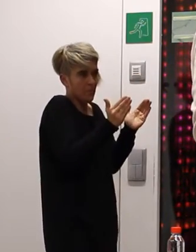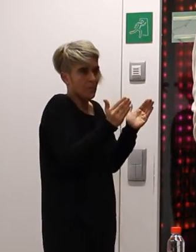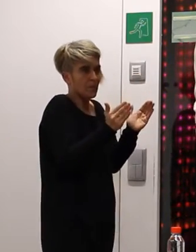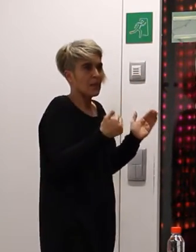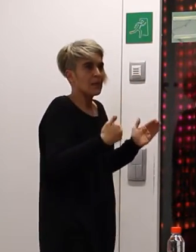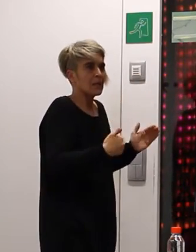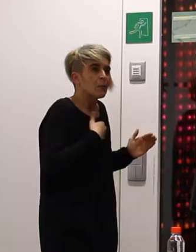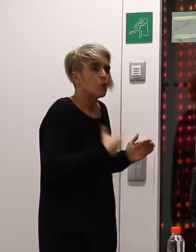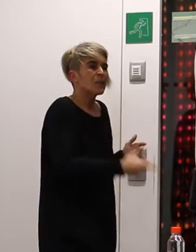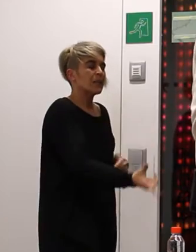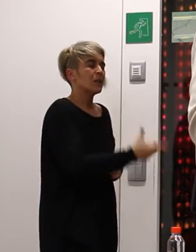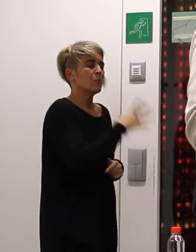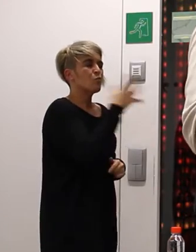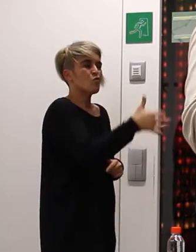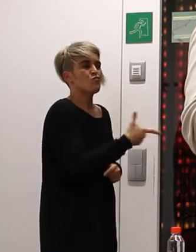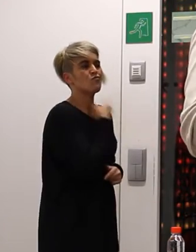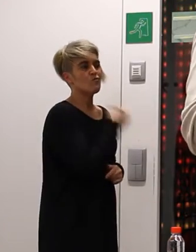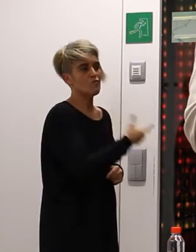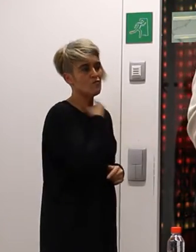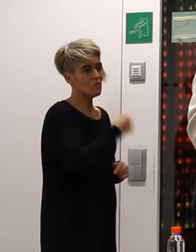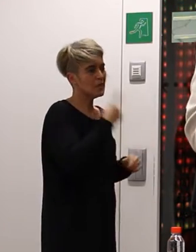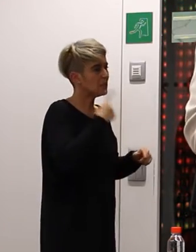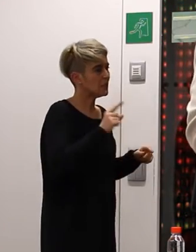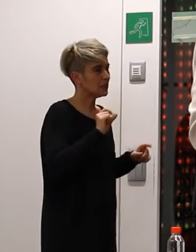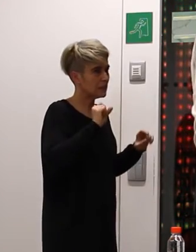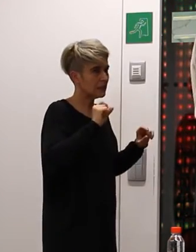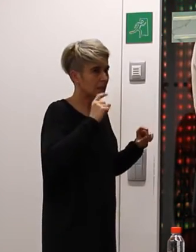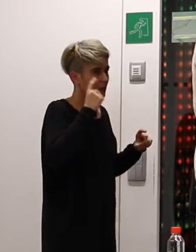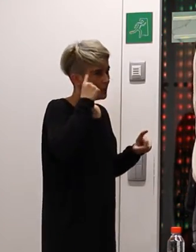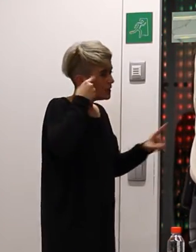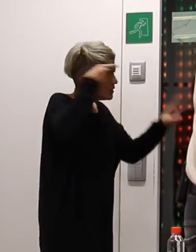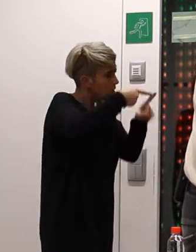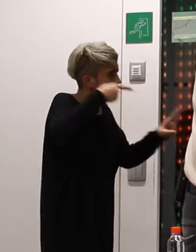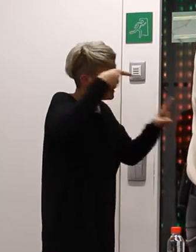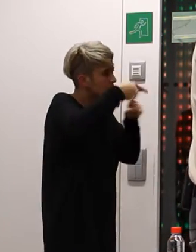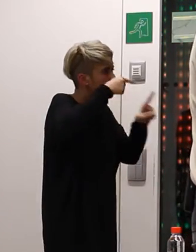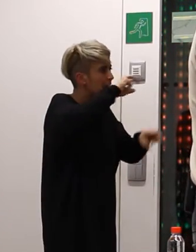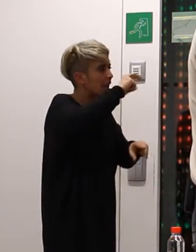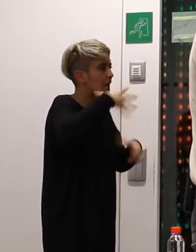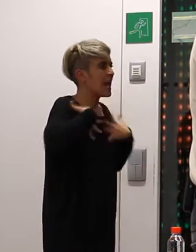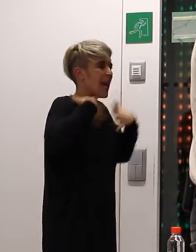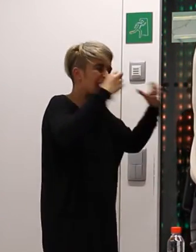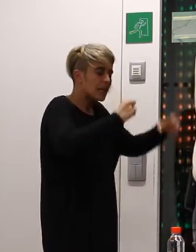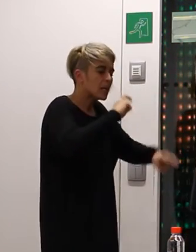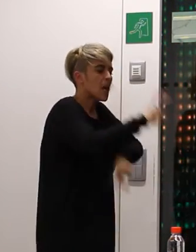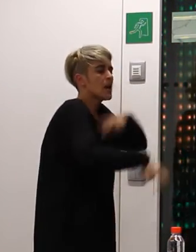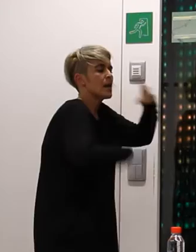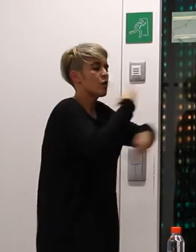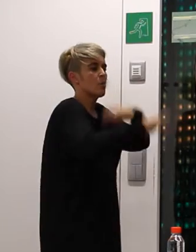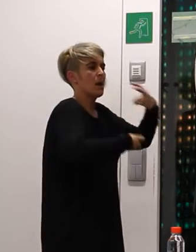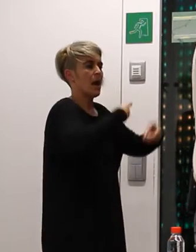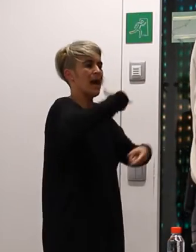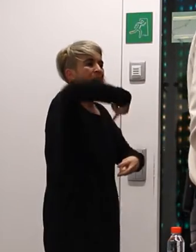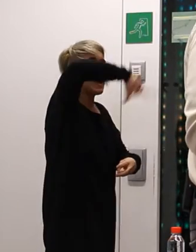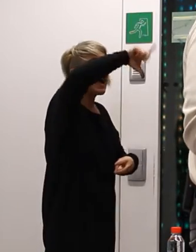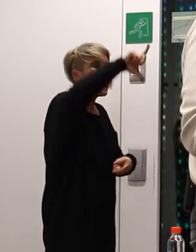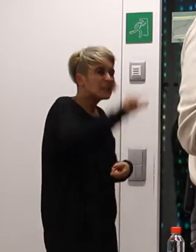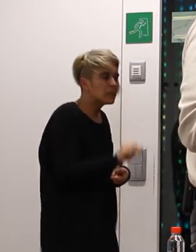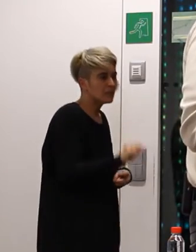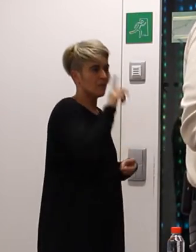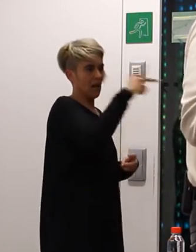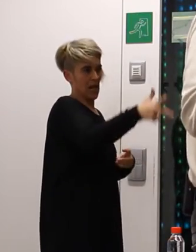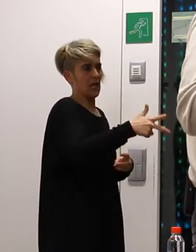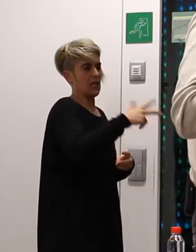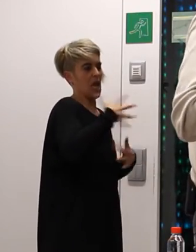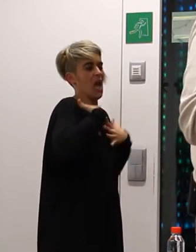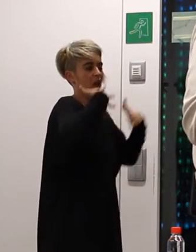me gusta hacer énfasis en esto y decirlo una y otra vez, que la energía renovable es más barata que la energía fósil y la